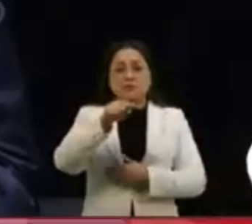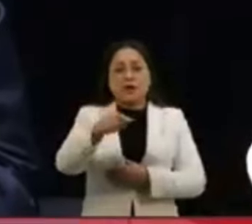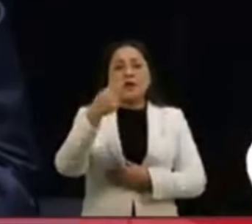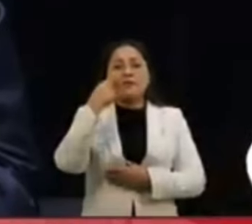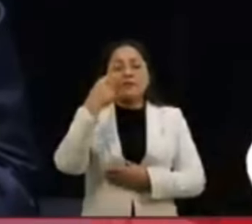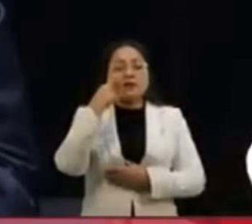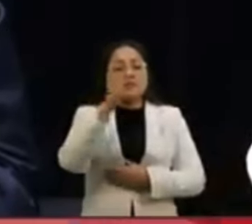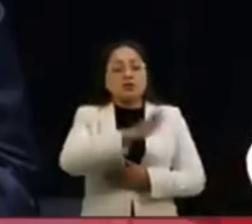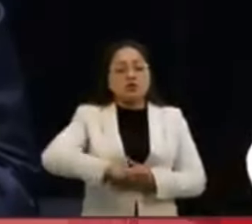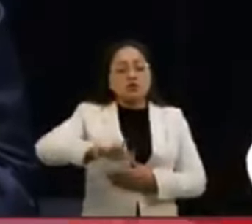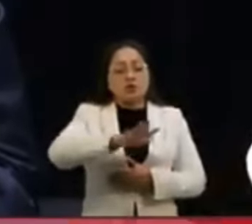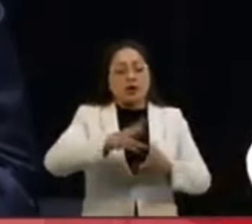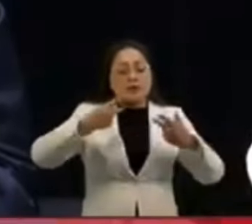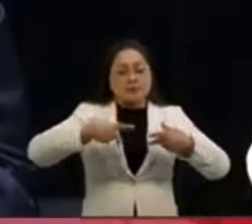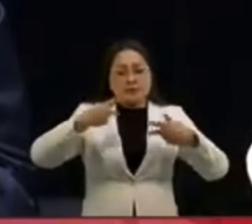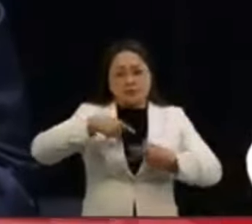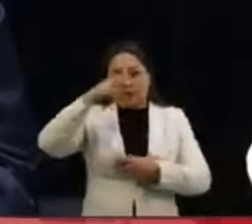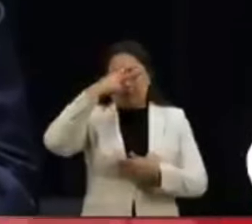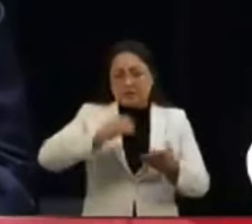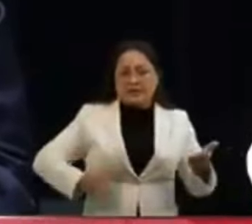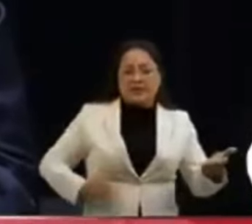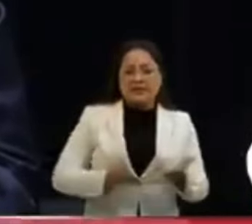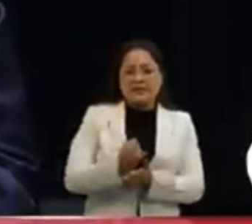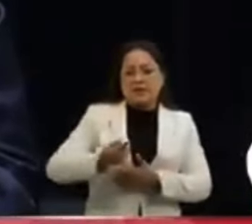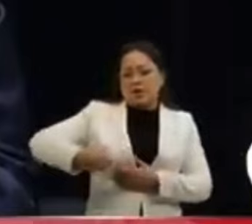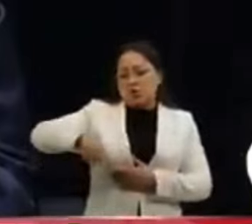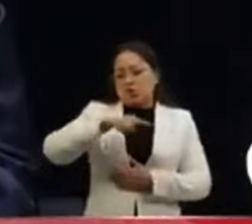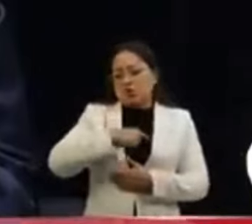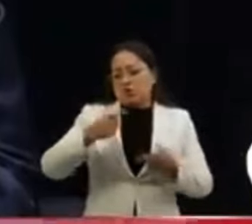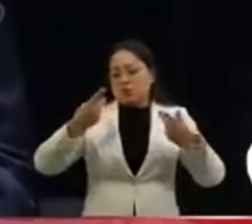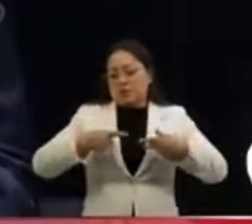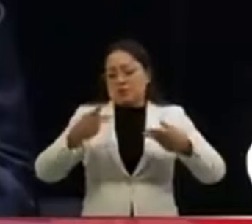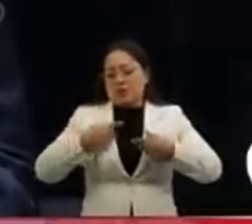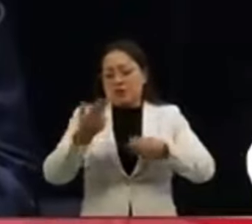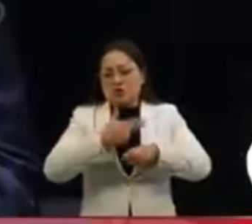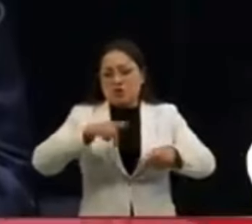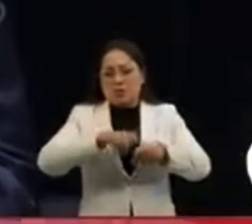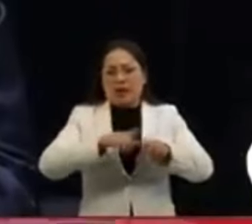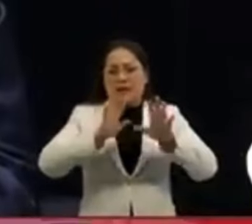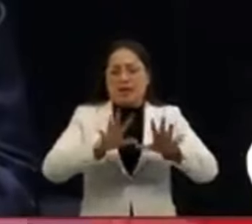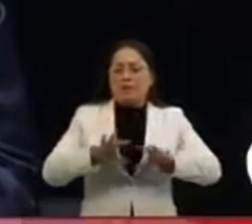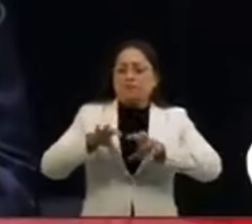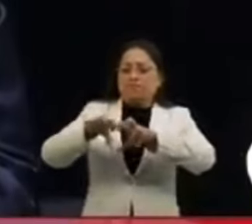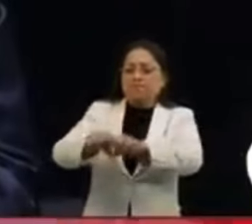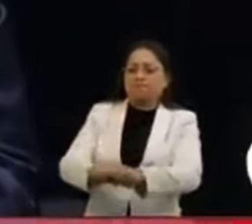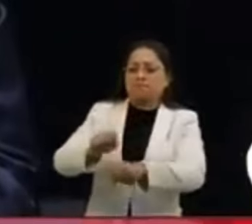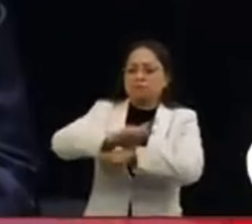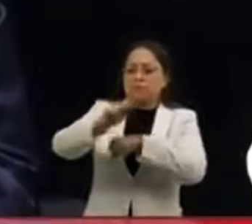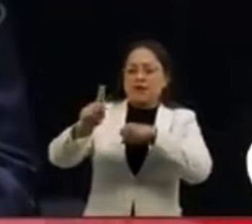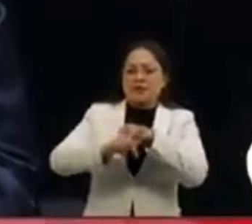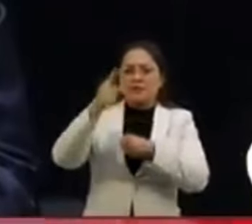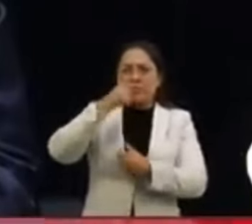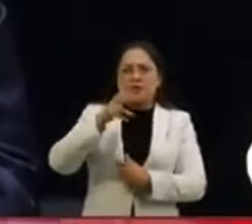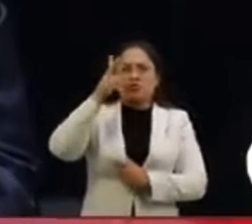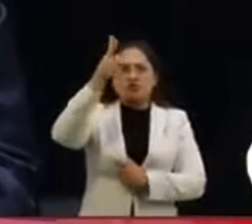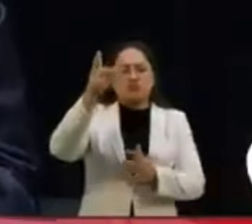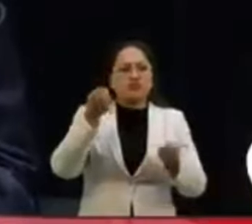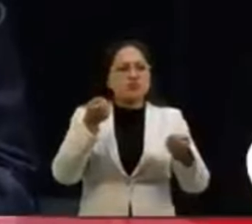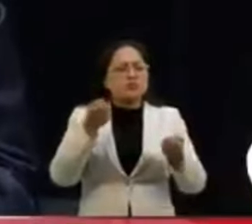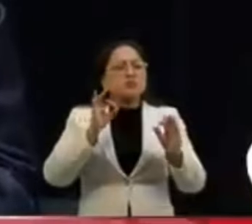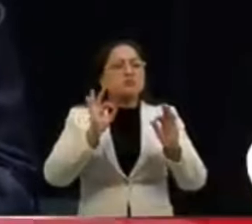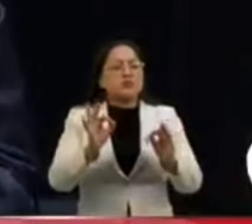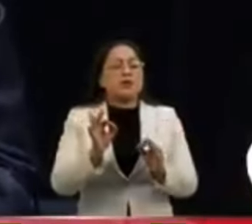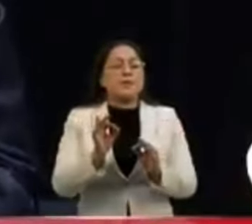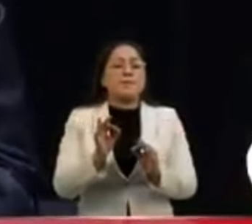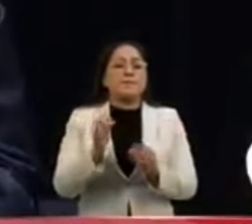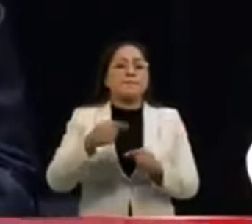del pueblo y los plebeyos y las plebeyas hemos decidido tomar el destino de la patria en nuestras manos y así será en